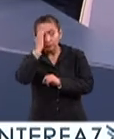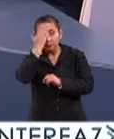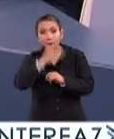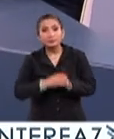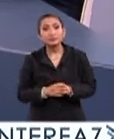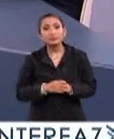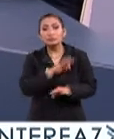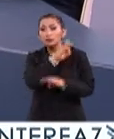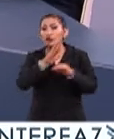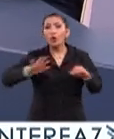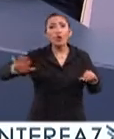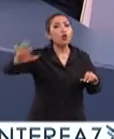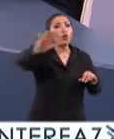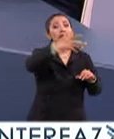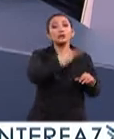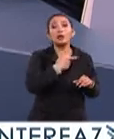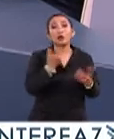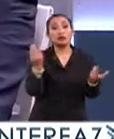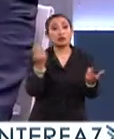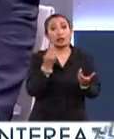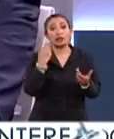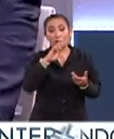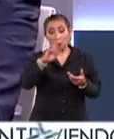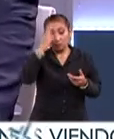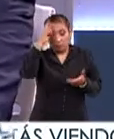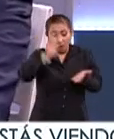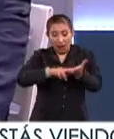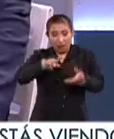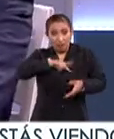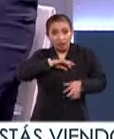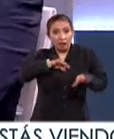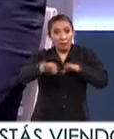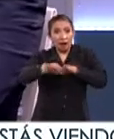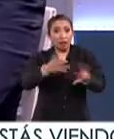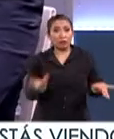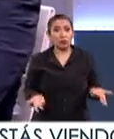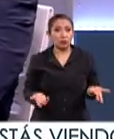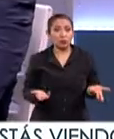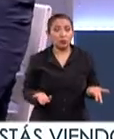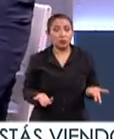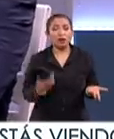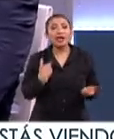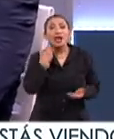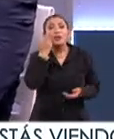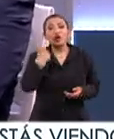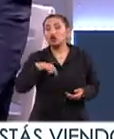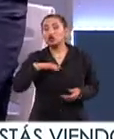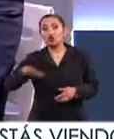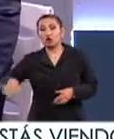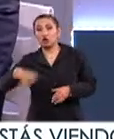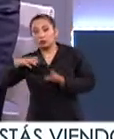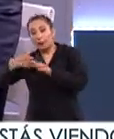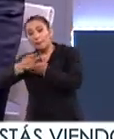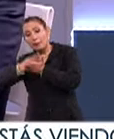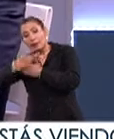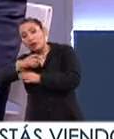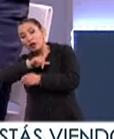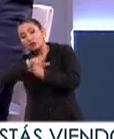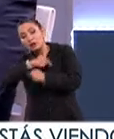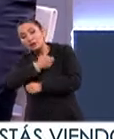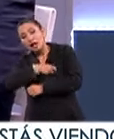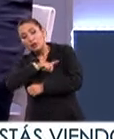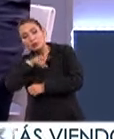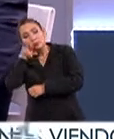reconocimiento. Todos tenemos la necesidad de ser reconocidos, todos. Entonces, ¿qué queremos hacer nosotros desde el Premio Nacional de